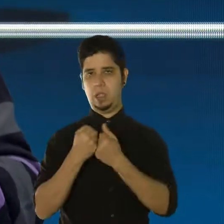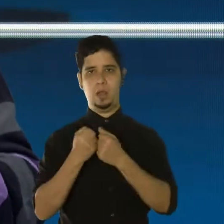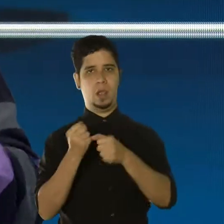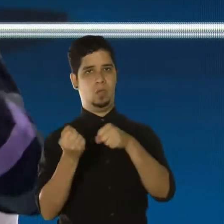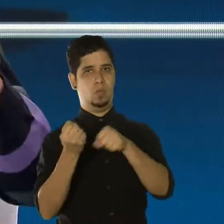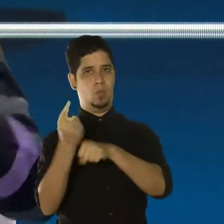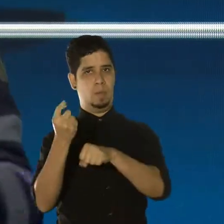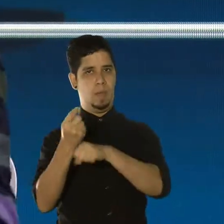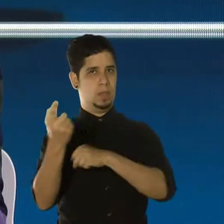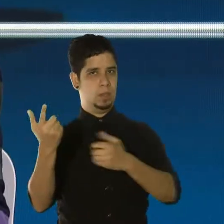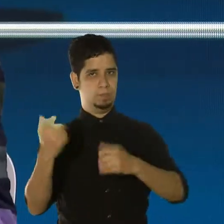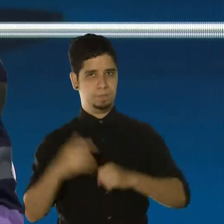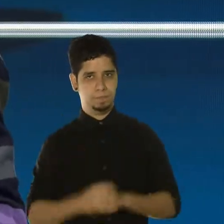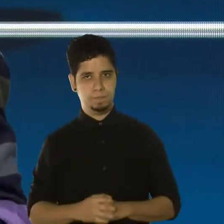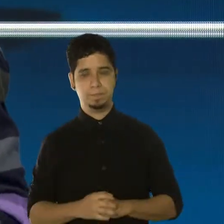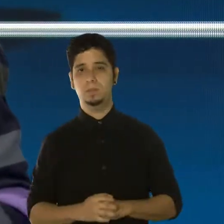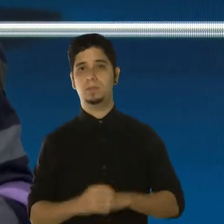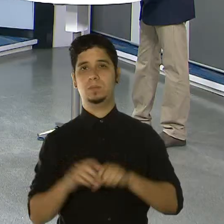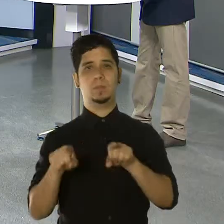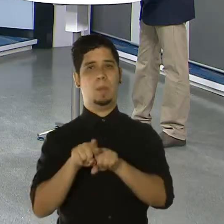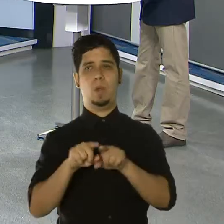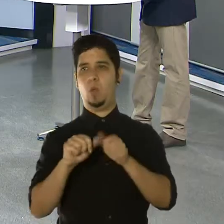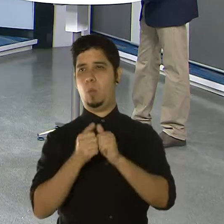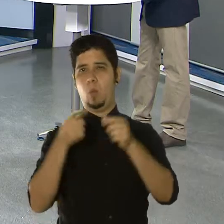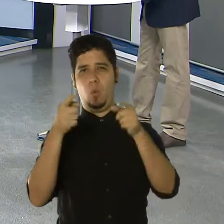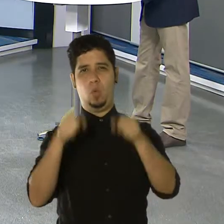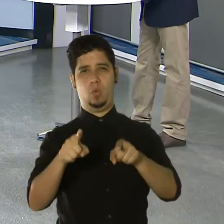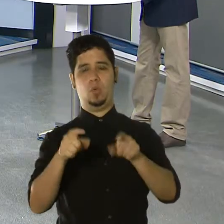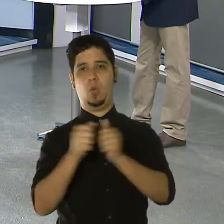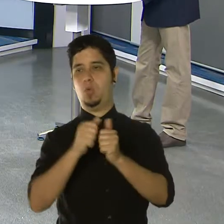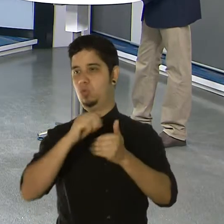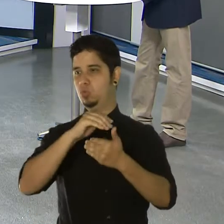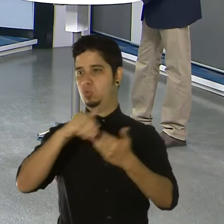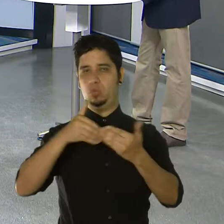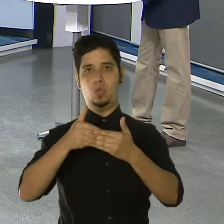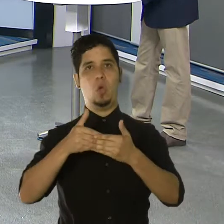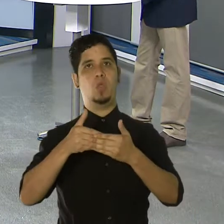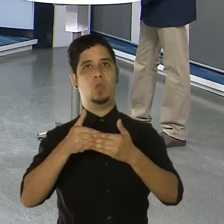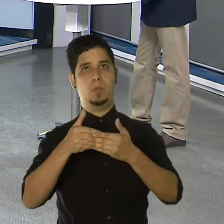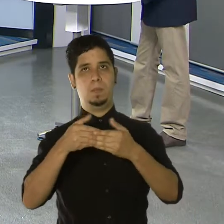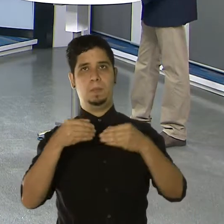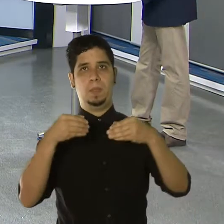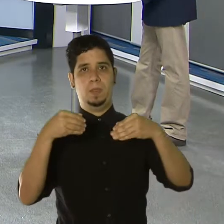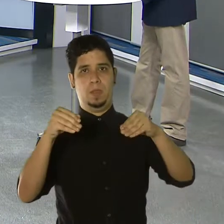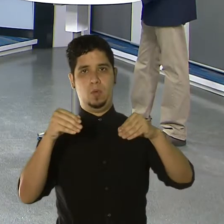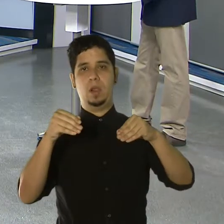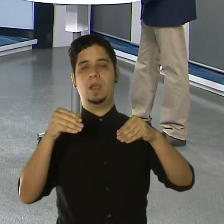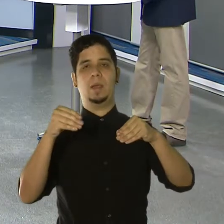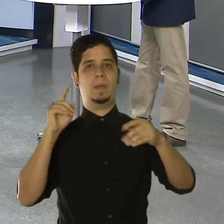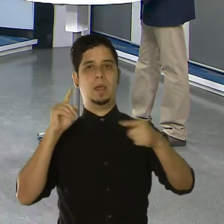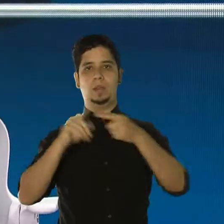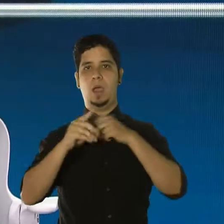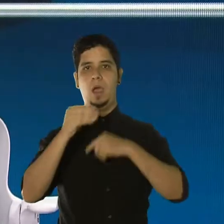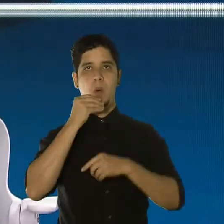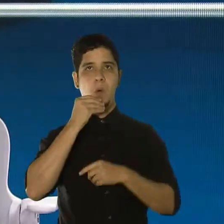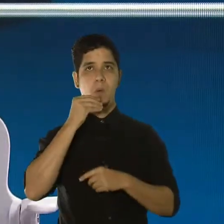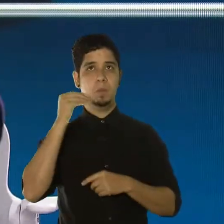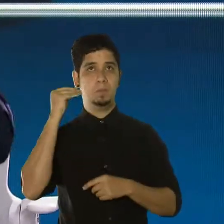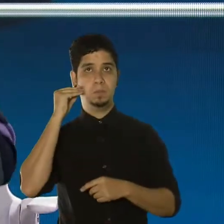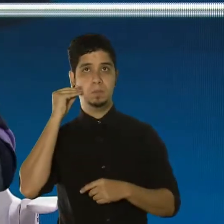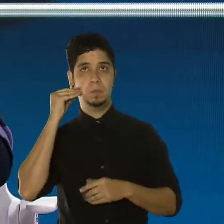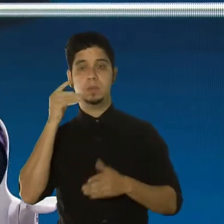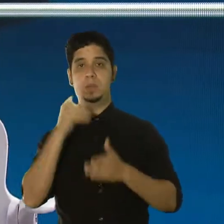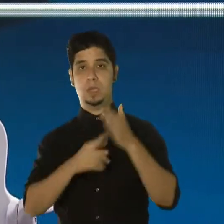anualmente. Igual como ocurre con todos los distribuidores a domicilio, los detallistas a domicilio,